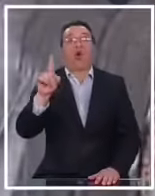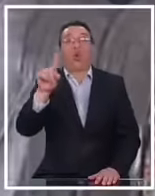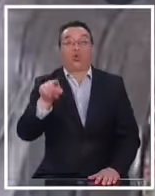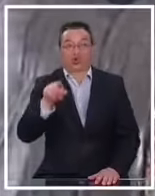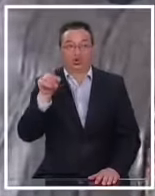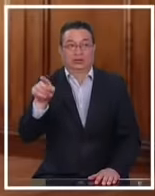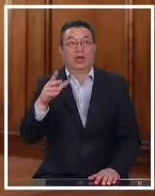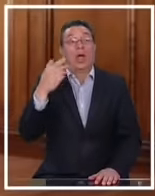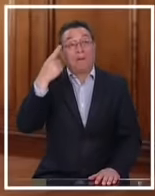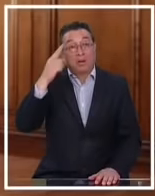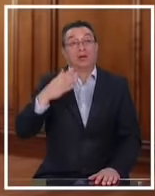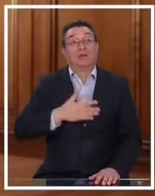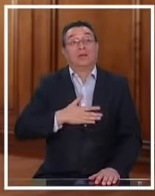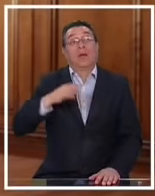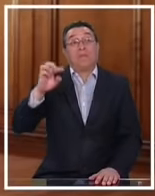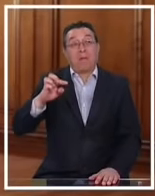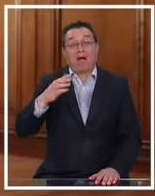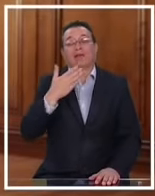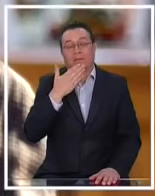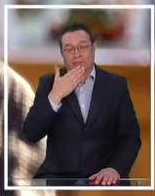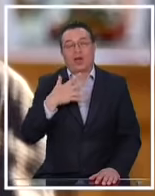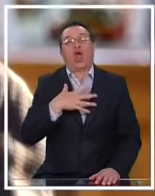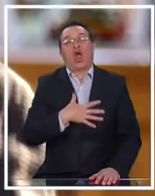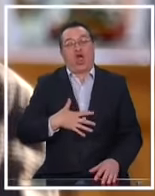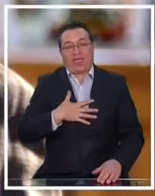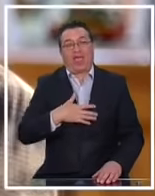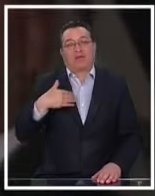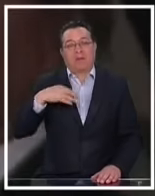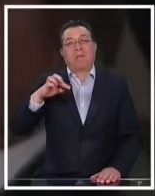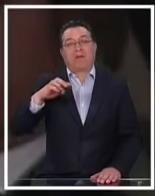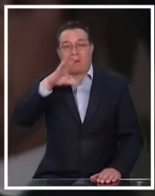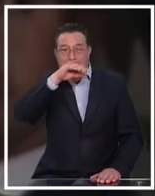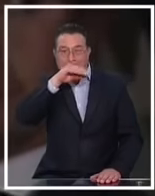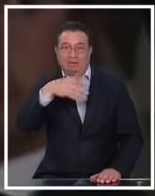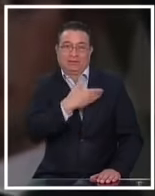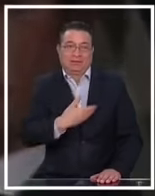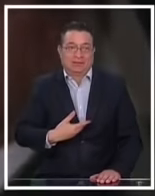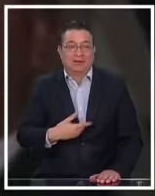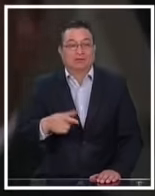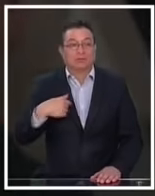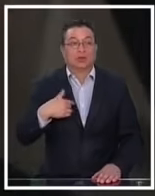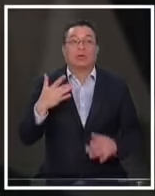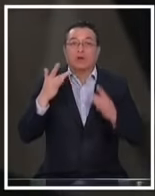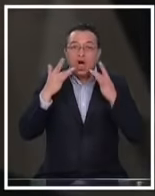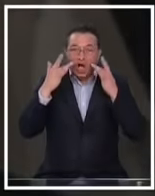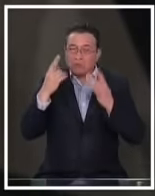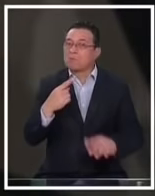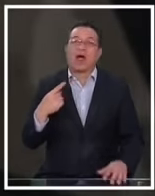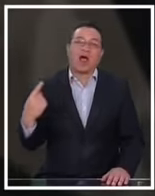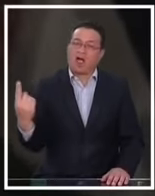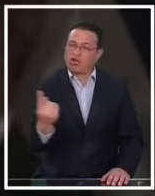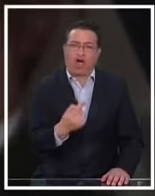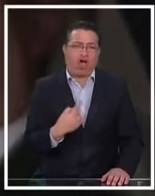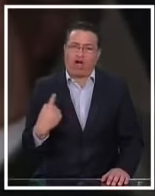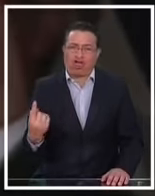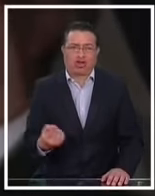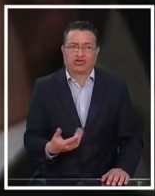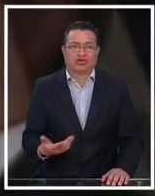pero mi viejo, por supuesto, estaba muy contento por este logro. Es motivo de satisfacción para todos.